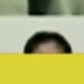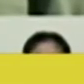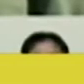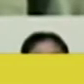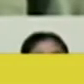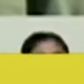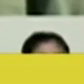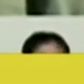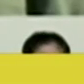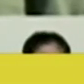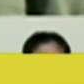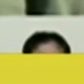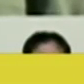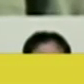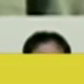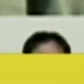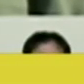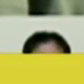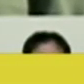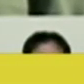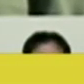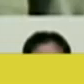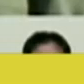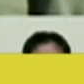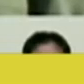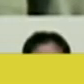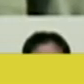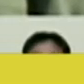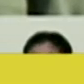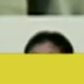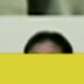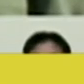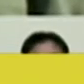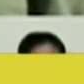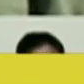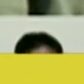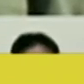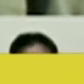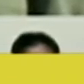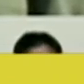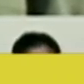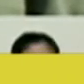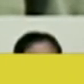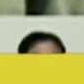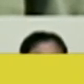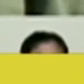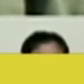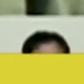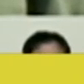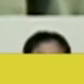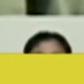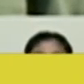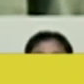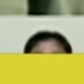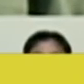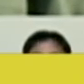nación, en corresponsabilidad con la sociedad, según lo dispuesto en la Constitución Nacional de la República Bolivariana de Venezuela,